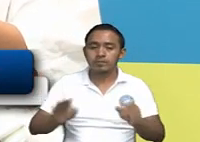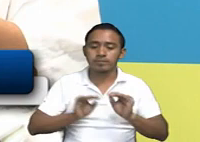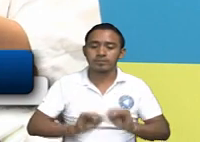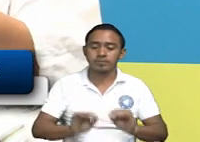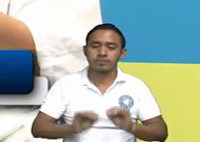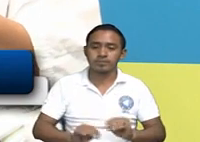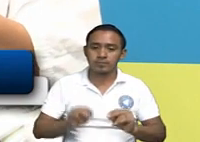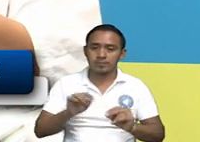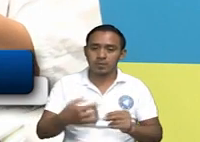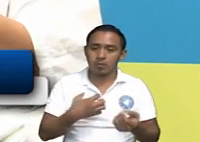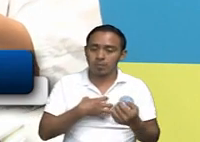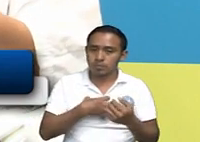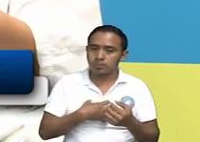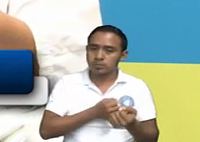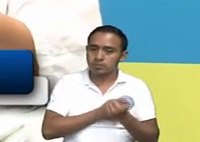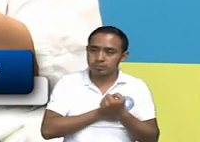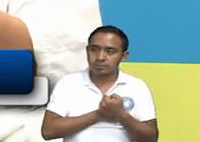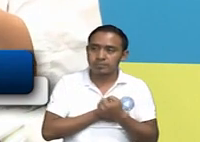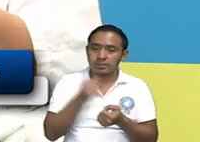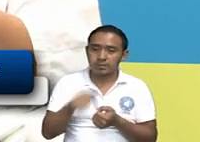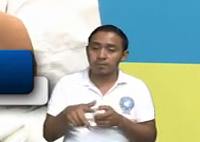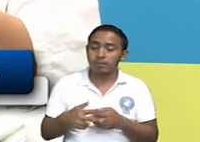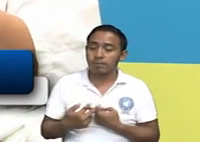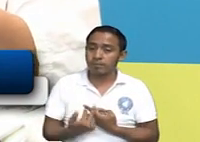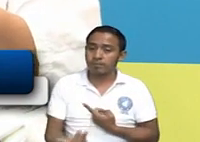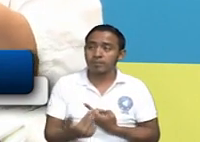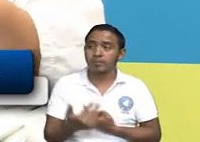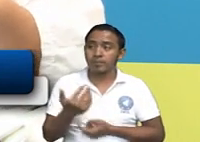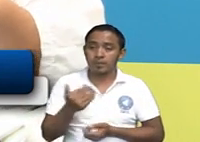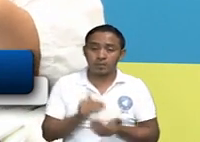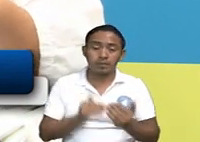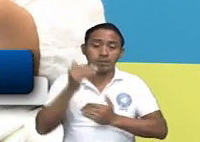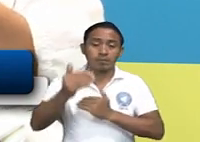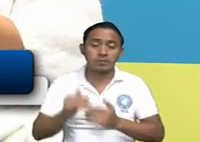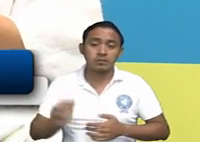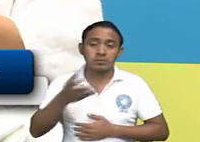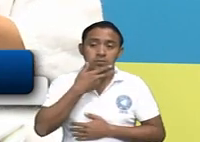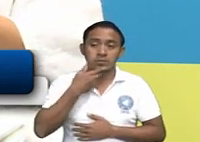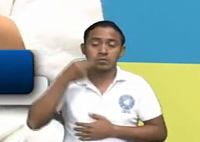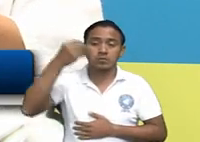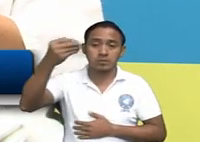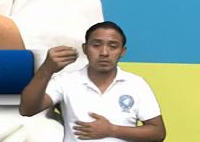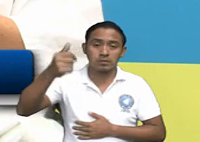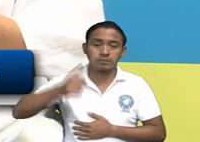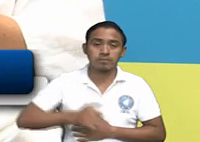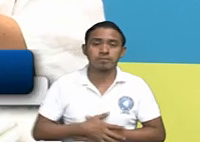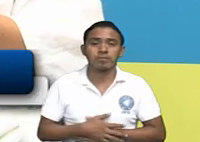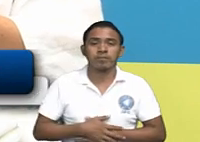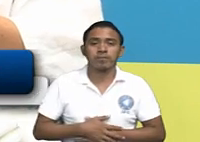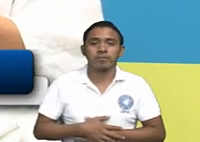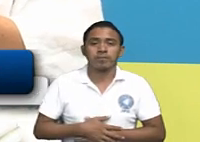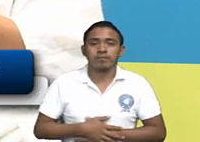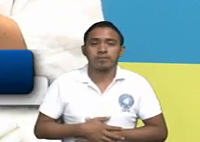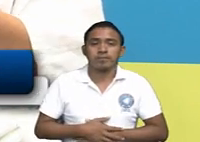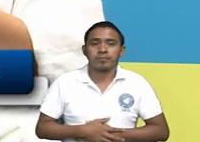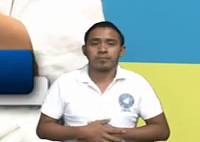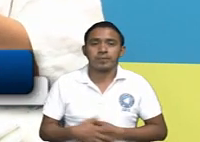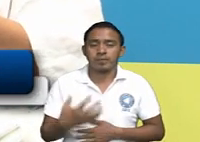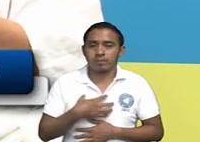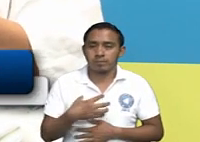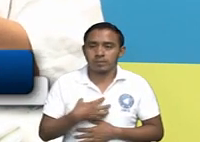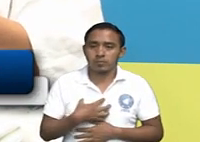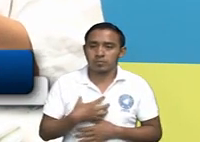a quererse y a cuidarse. Y ahí entra en juego, ya para la adolescencia, yo sé... En la parte ya de